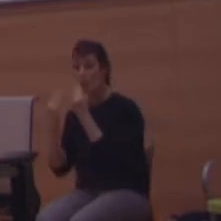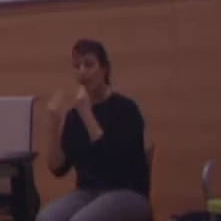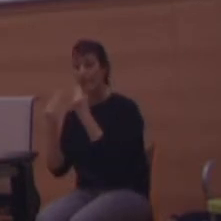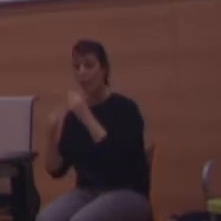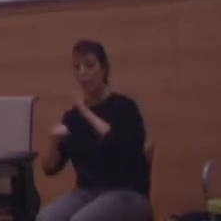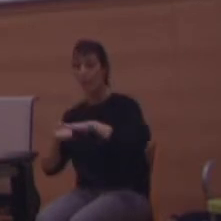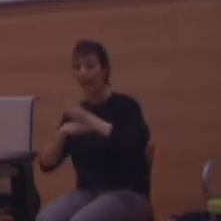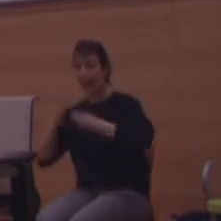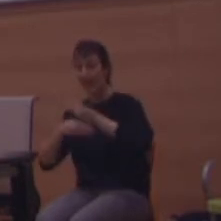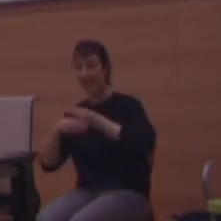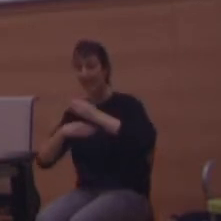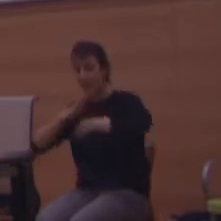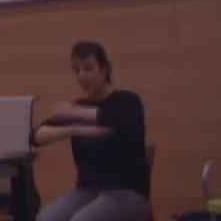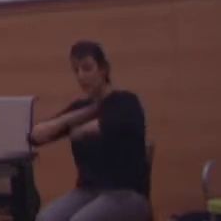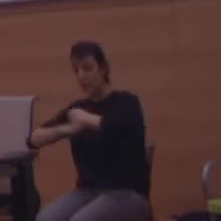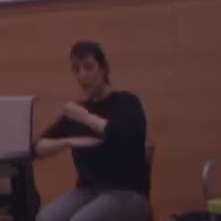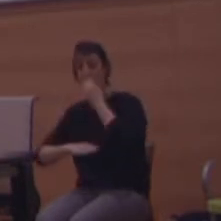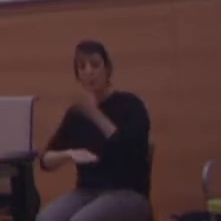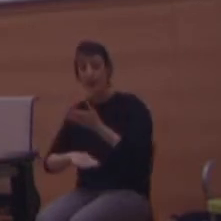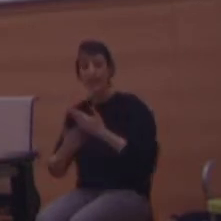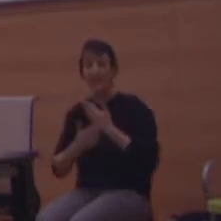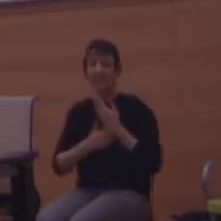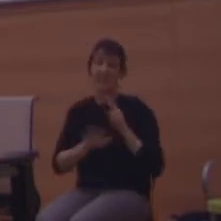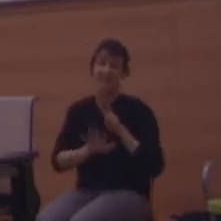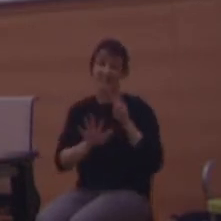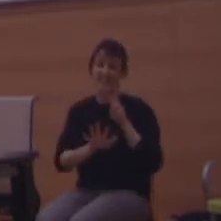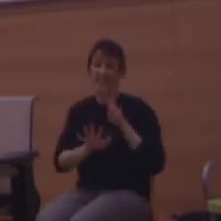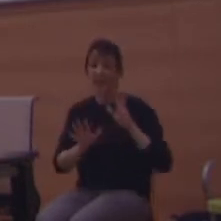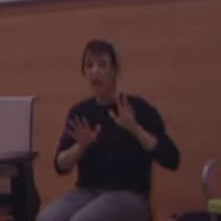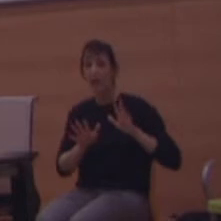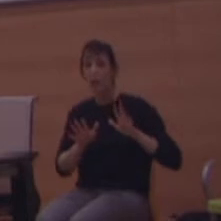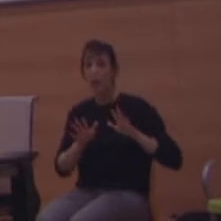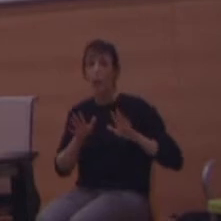férulas, se deben cambiar cada 7-10 días, nunca más.